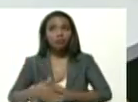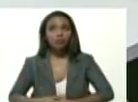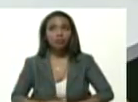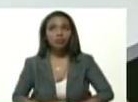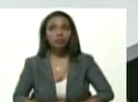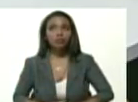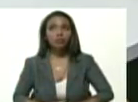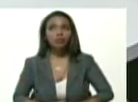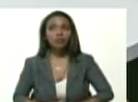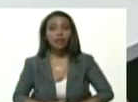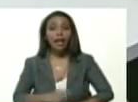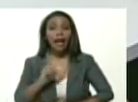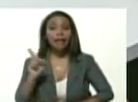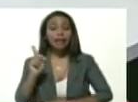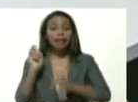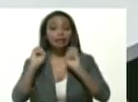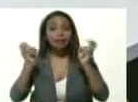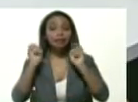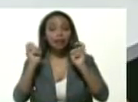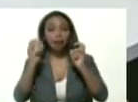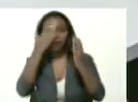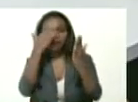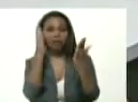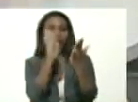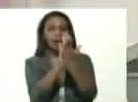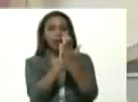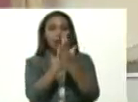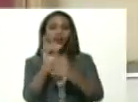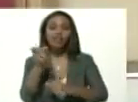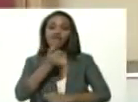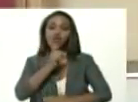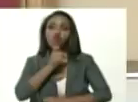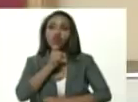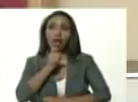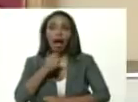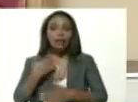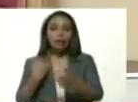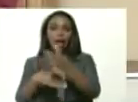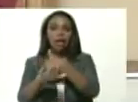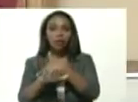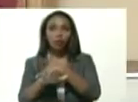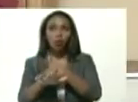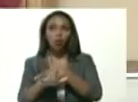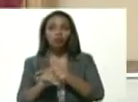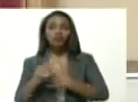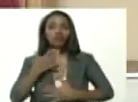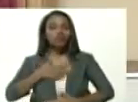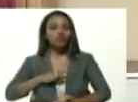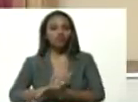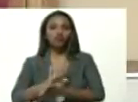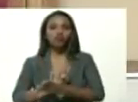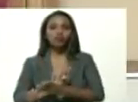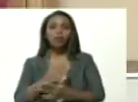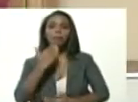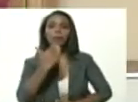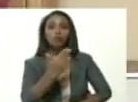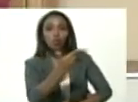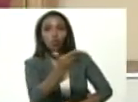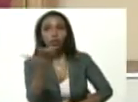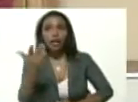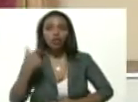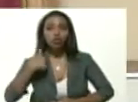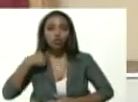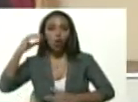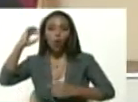que esta crisis la enfrentamos y salimos airosos. Bueno, con el permiso de ustedes, me voy a quitar el